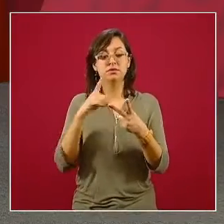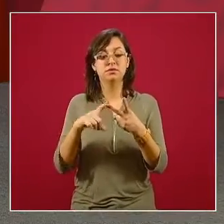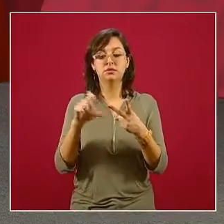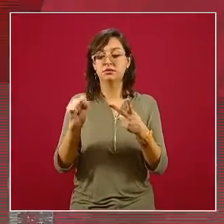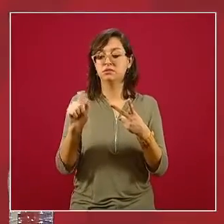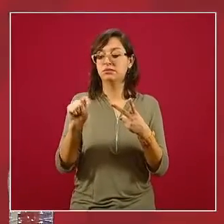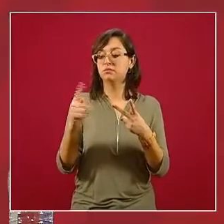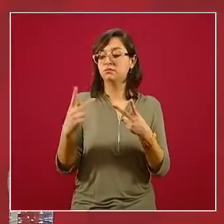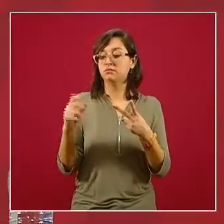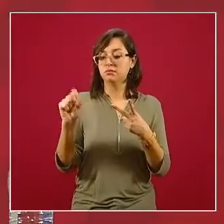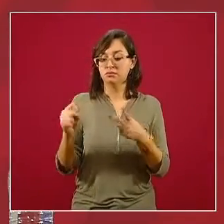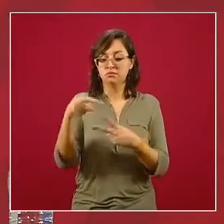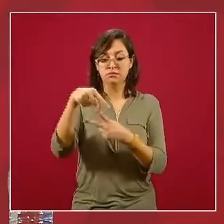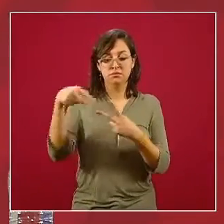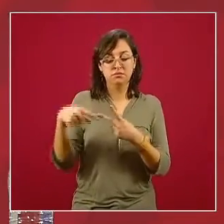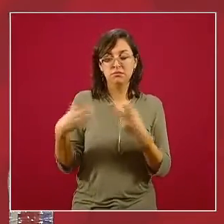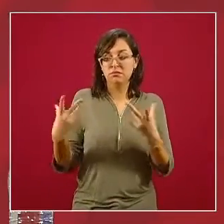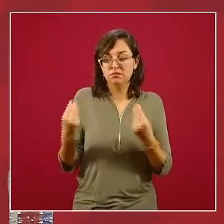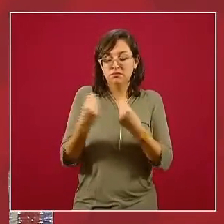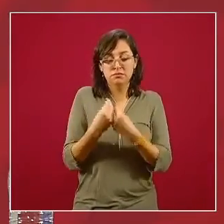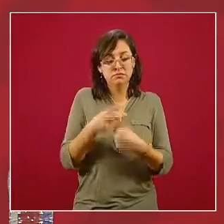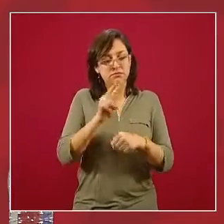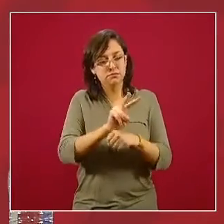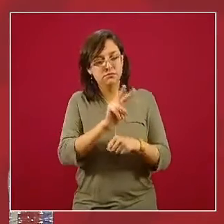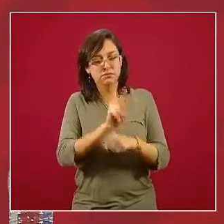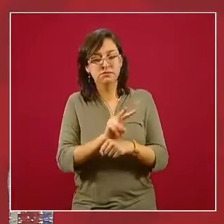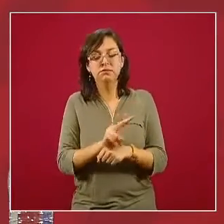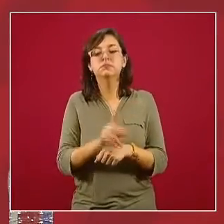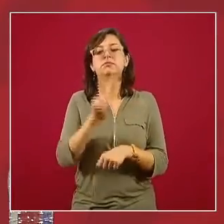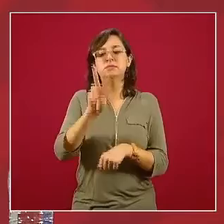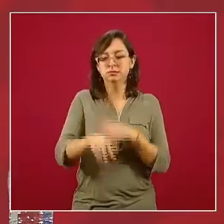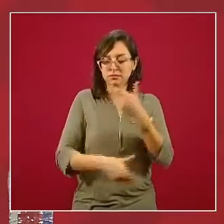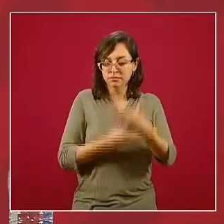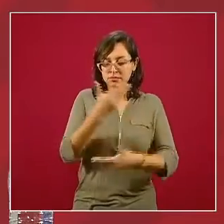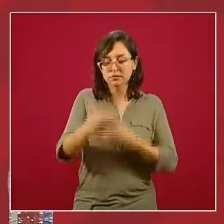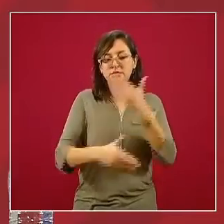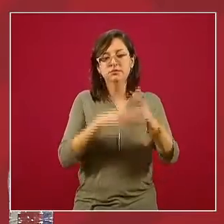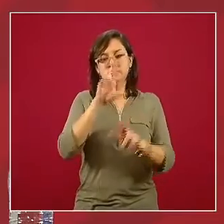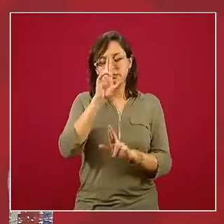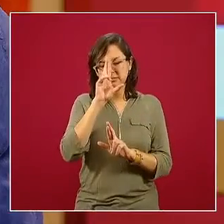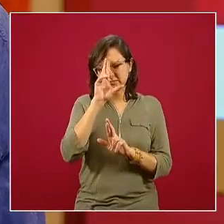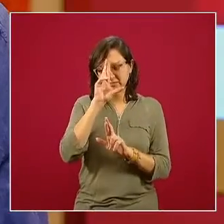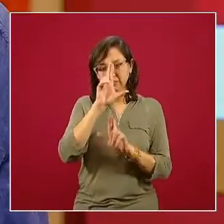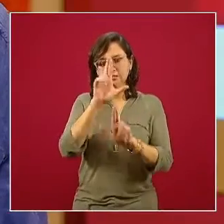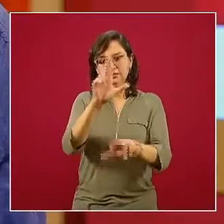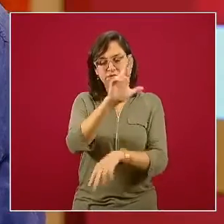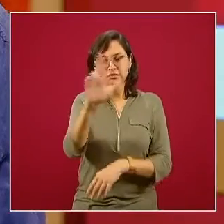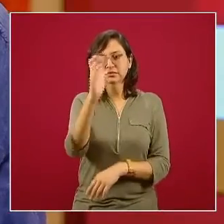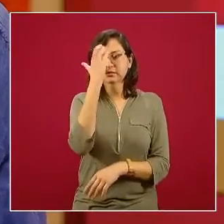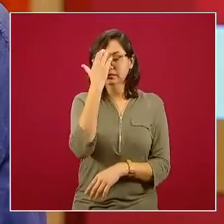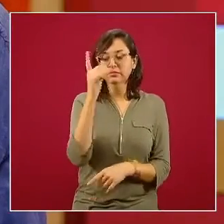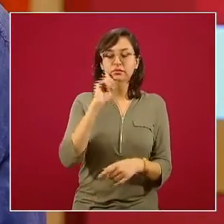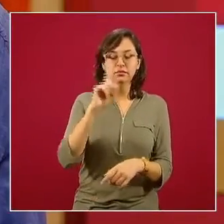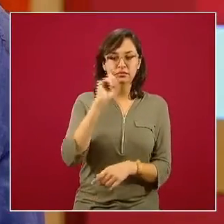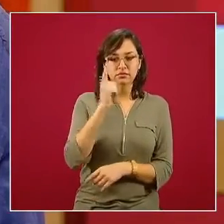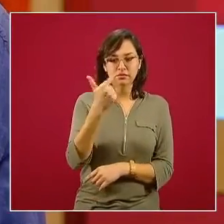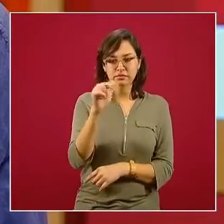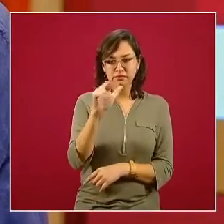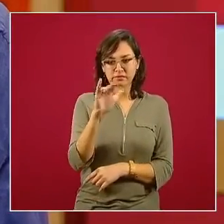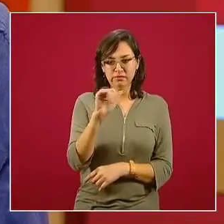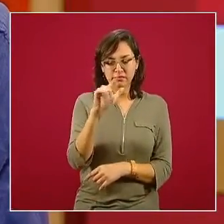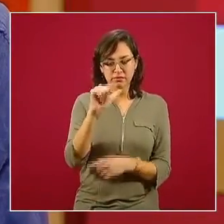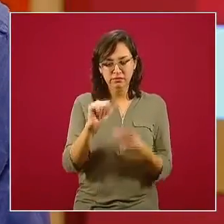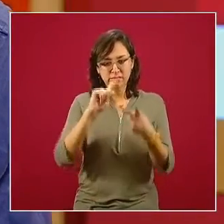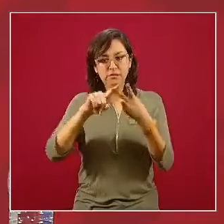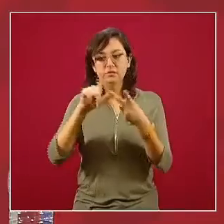del Trabajo. Y por cierto, mi reconocimiento y respeto a nombre del grupo a la secretaria Graciela Márquez y a la